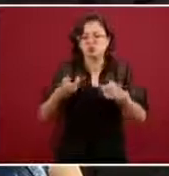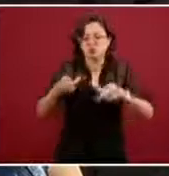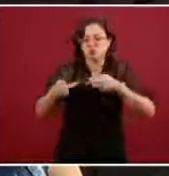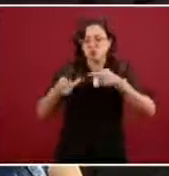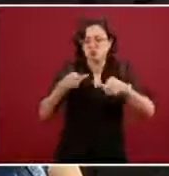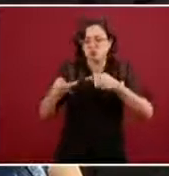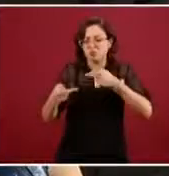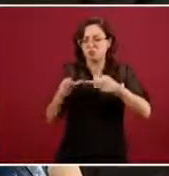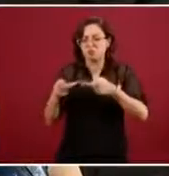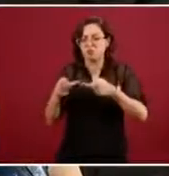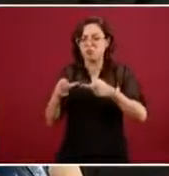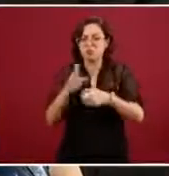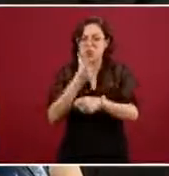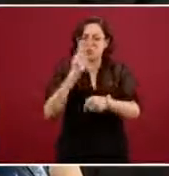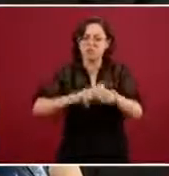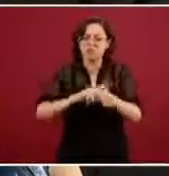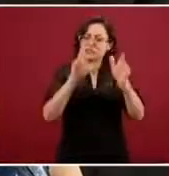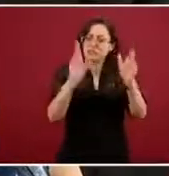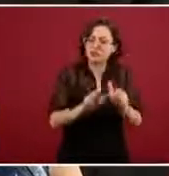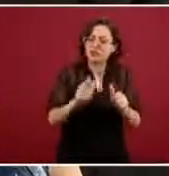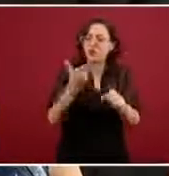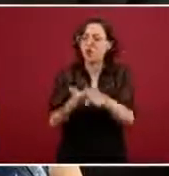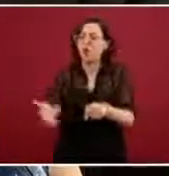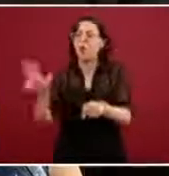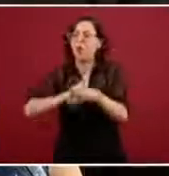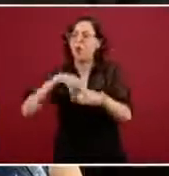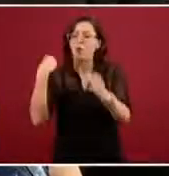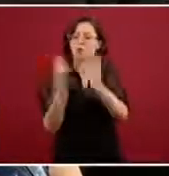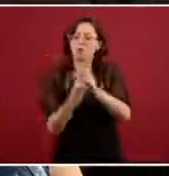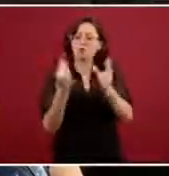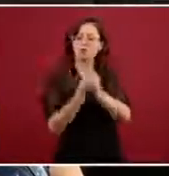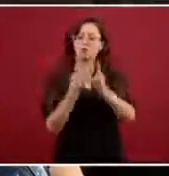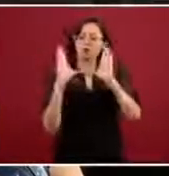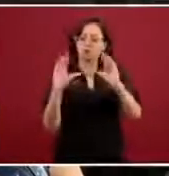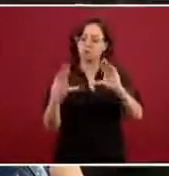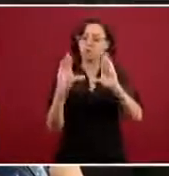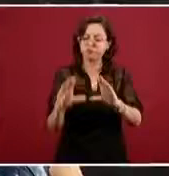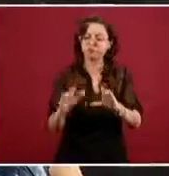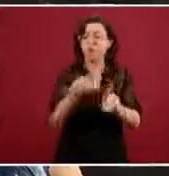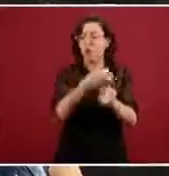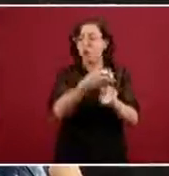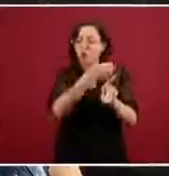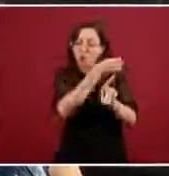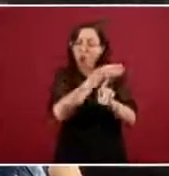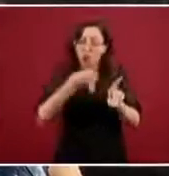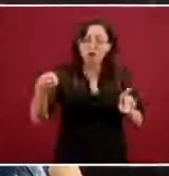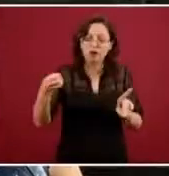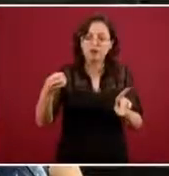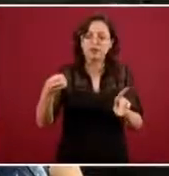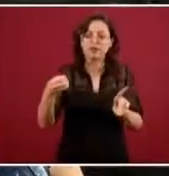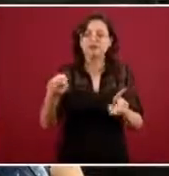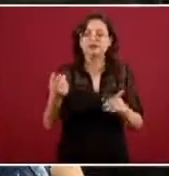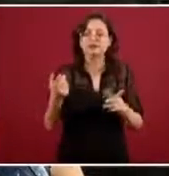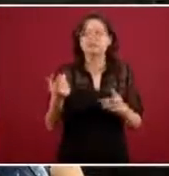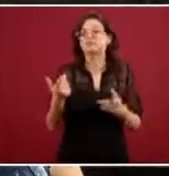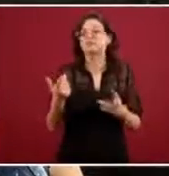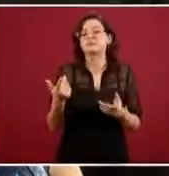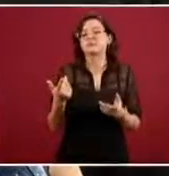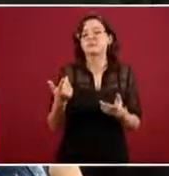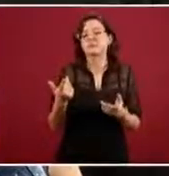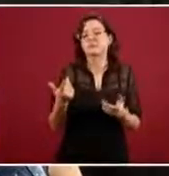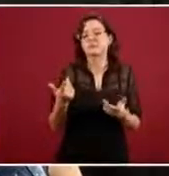a clínicas y hospitales con una capacitación, un protocolo logístico que tenga que ver